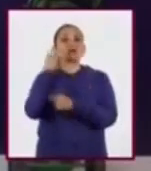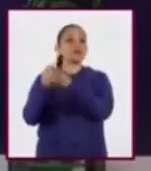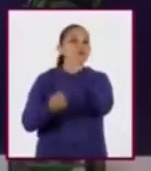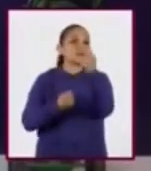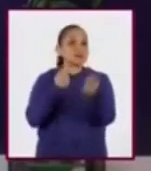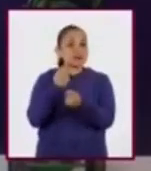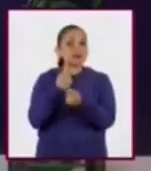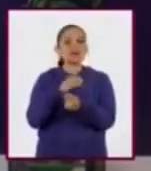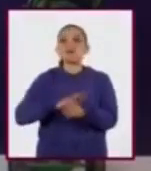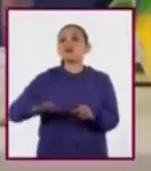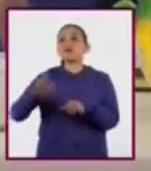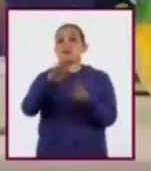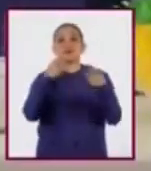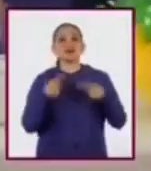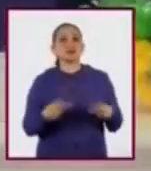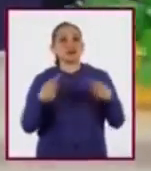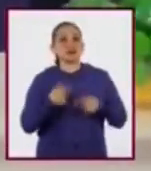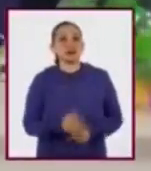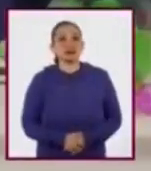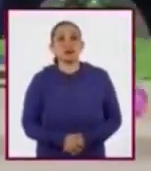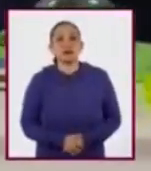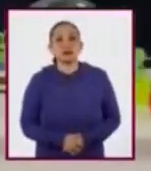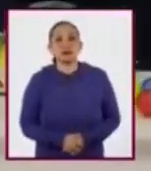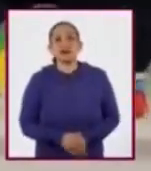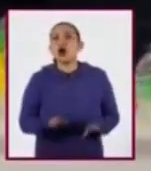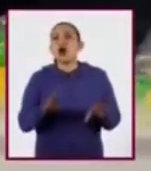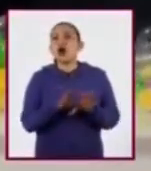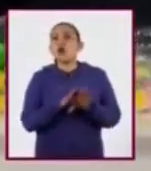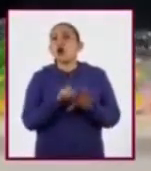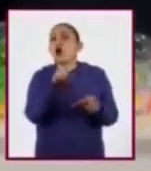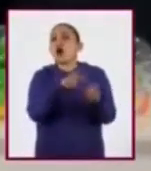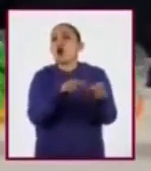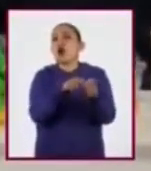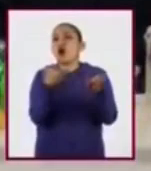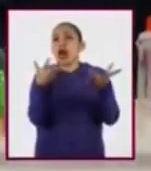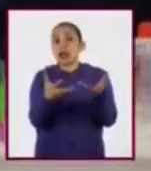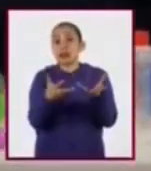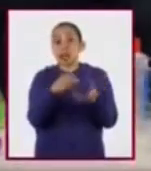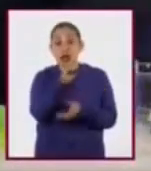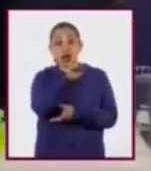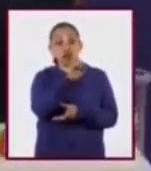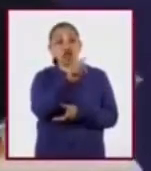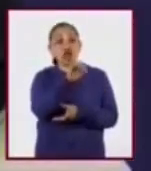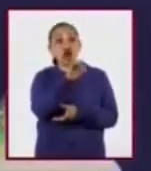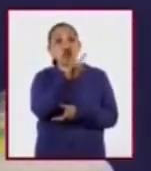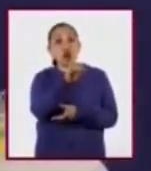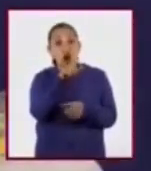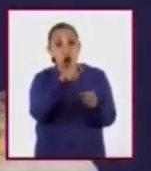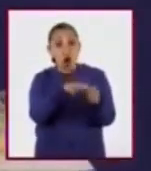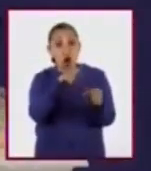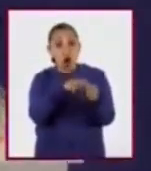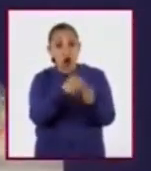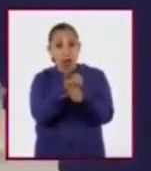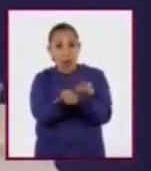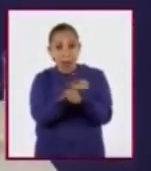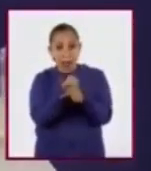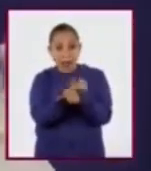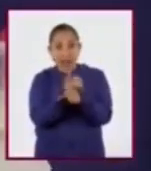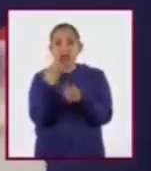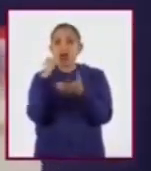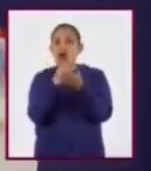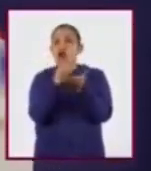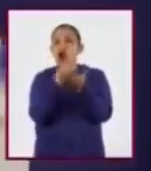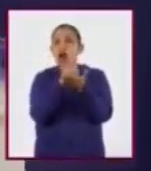Tradiciones Populares. ¿Cómo se consiguen los colores? El sodio es responsable de los colores amarillos y